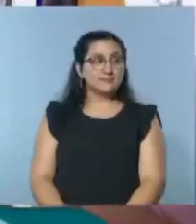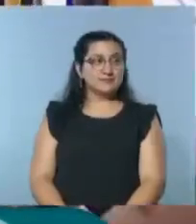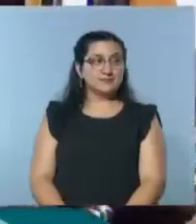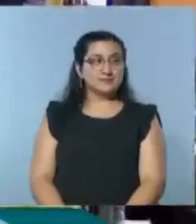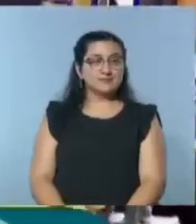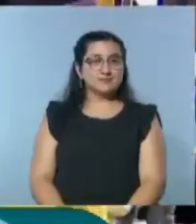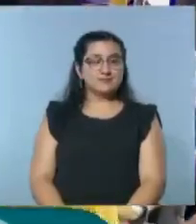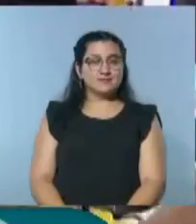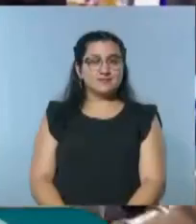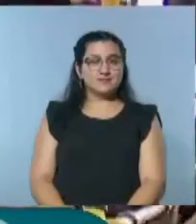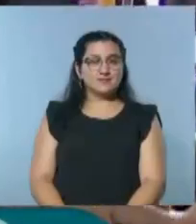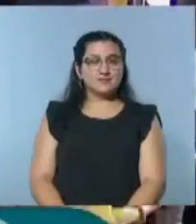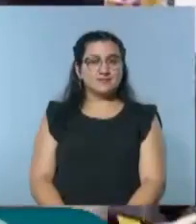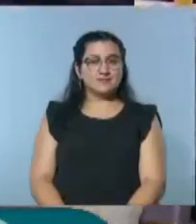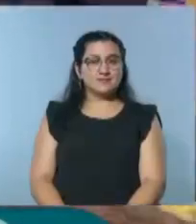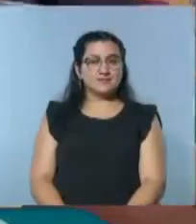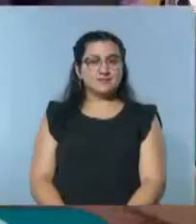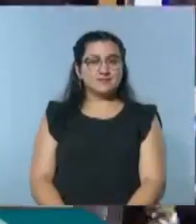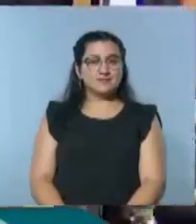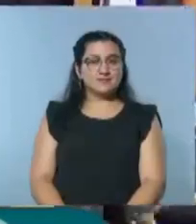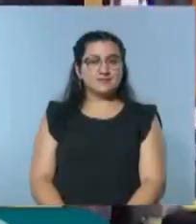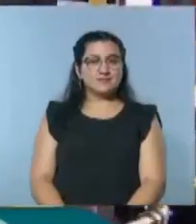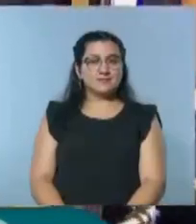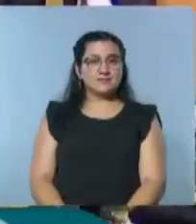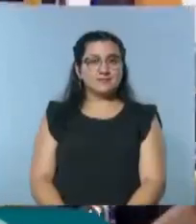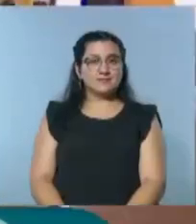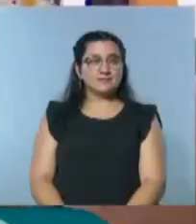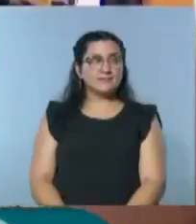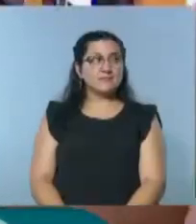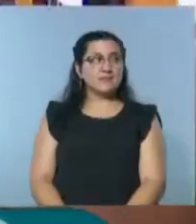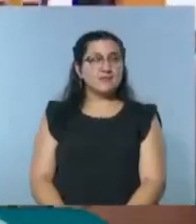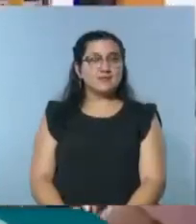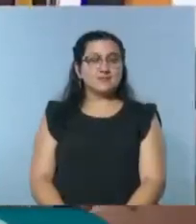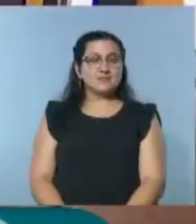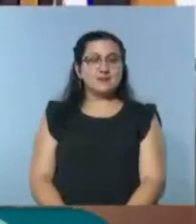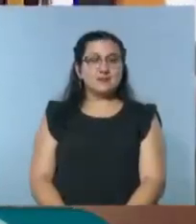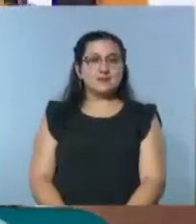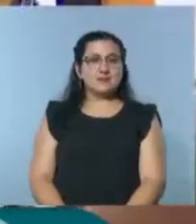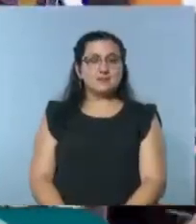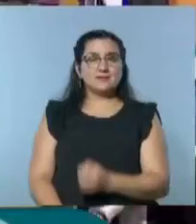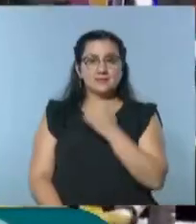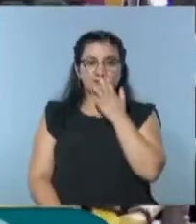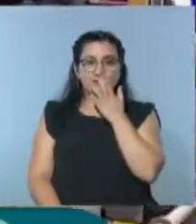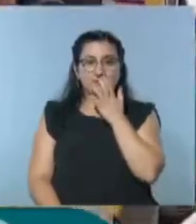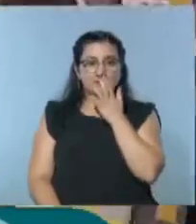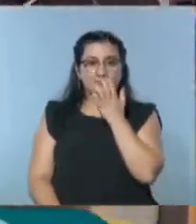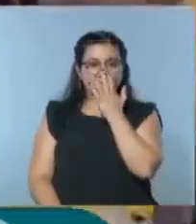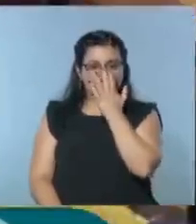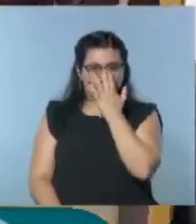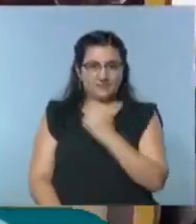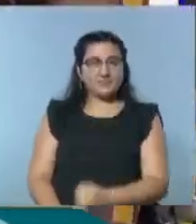cantándome una. ¡Ay, ay! Me salía de la vaina por bailar candombe rap con